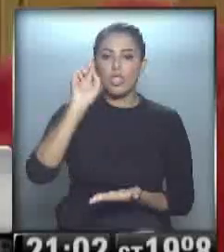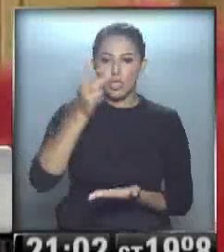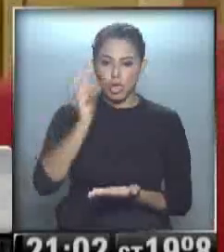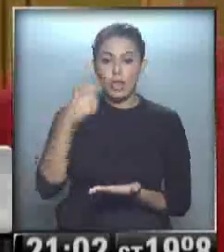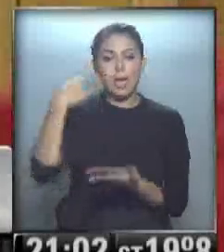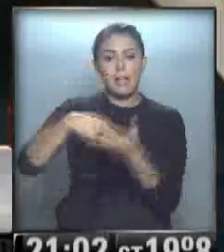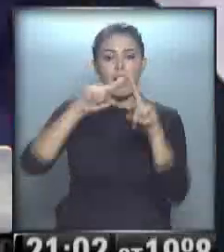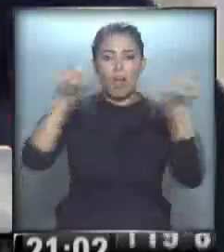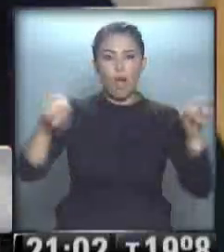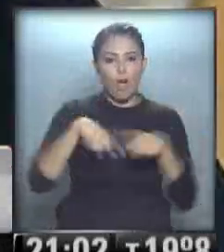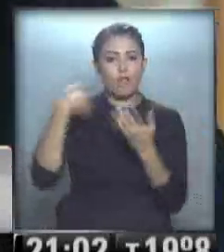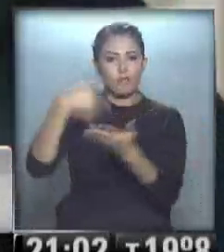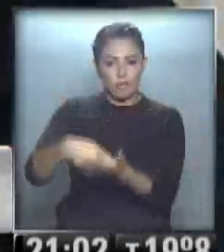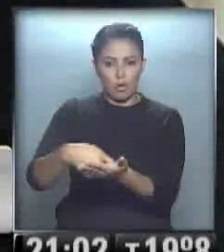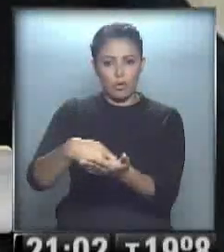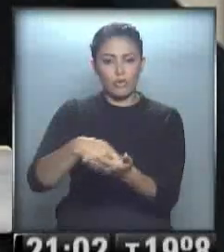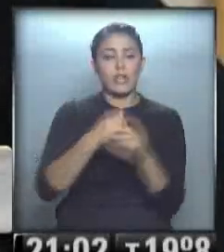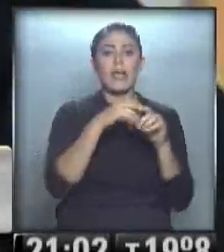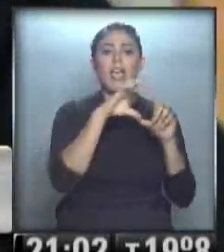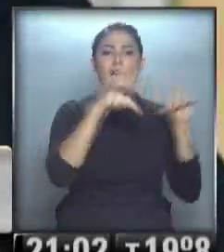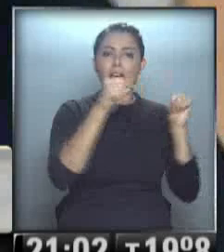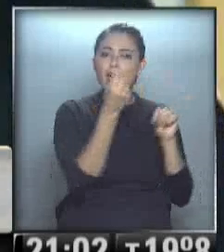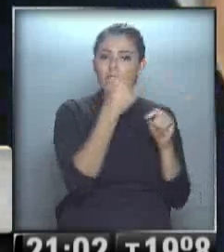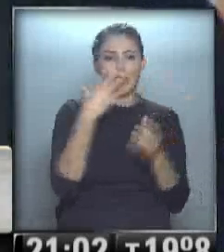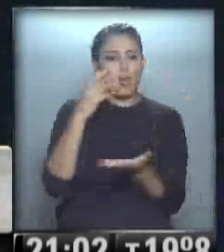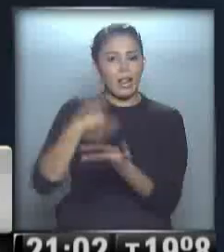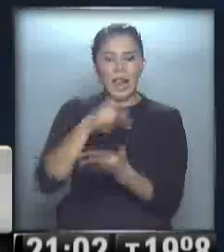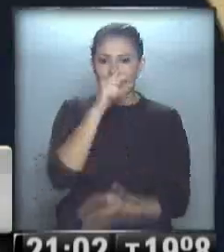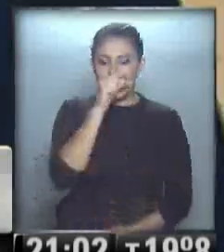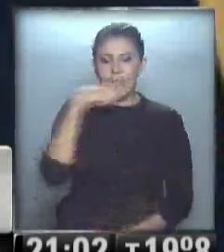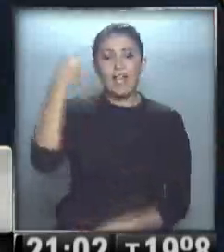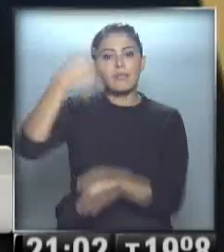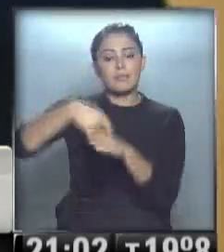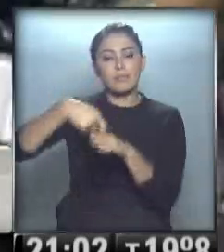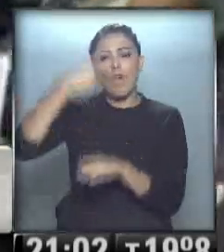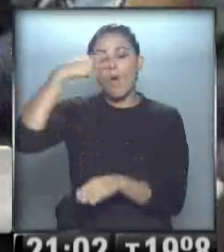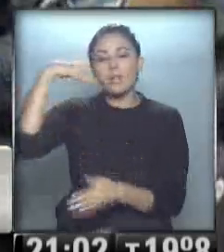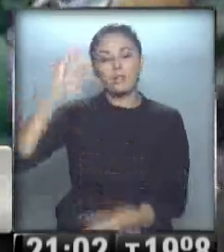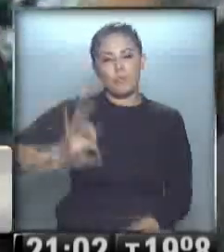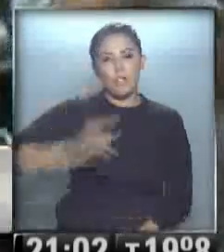dólares en bonos sin ningún desembolso en efectivo a terminar de pagar en el año